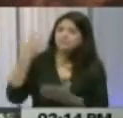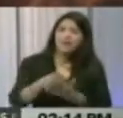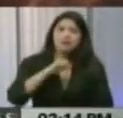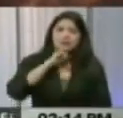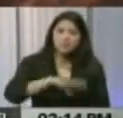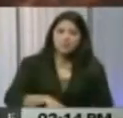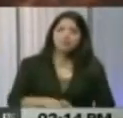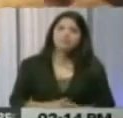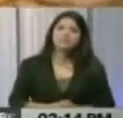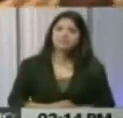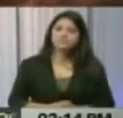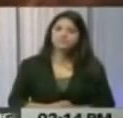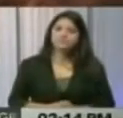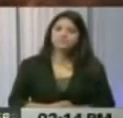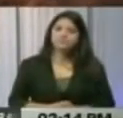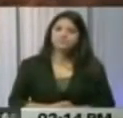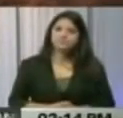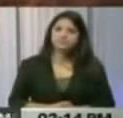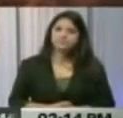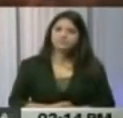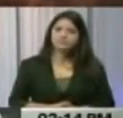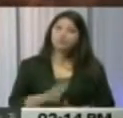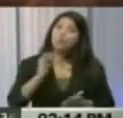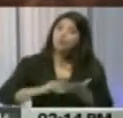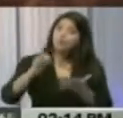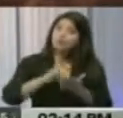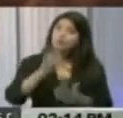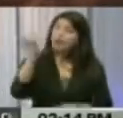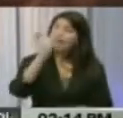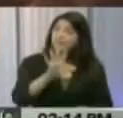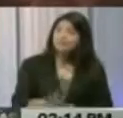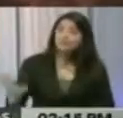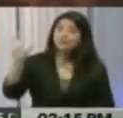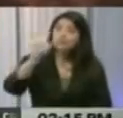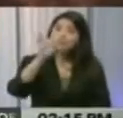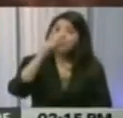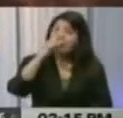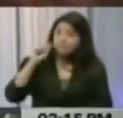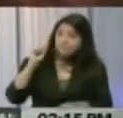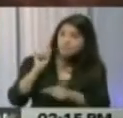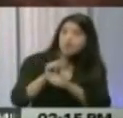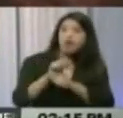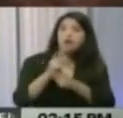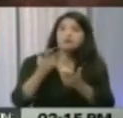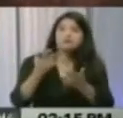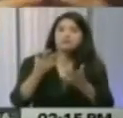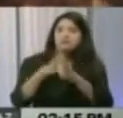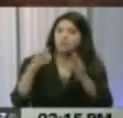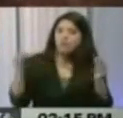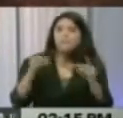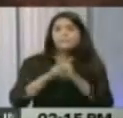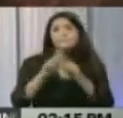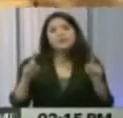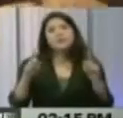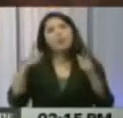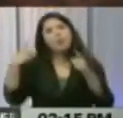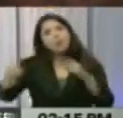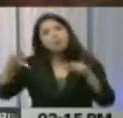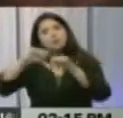planeta, ha puesto de nuevo a Venezuela bajo su amenaza, bajo sus cañones. Por eso,